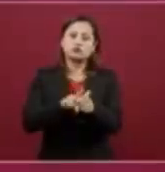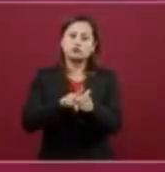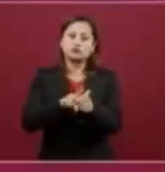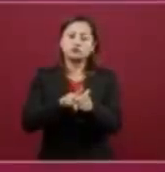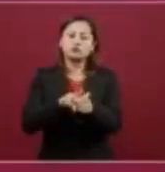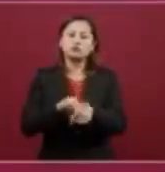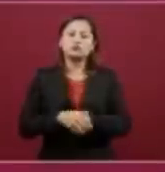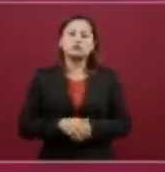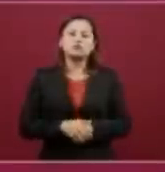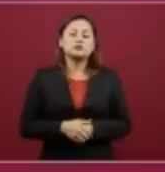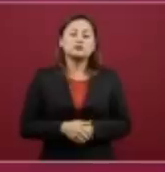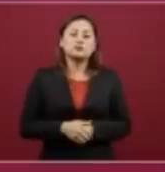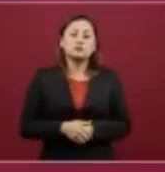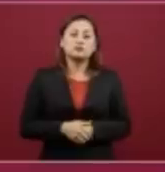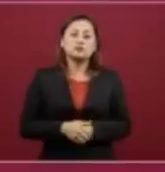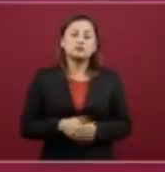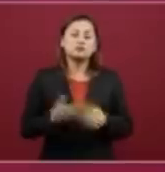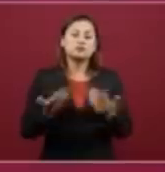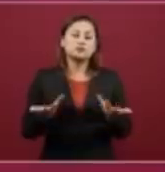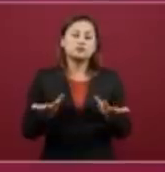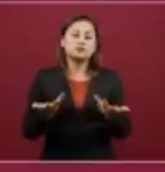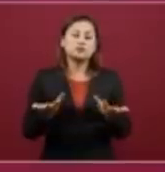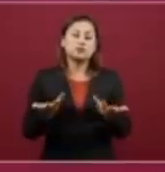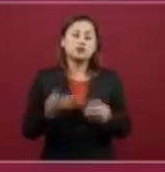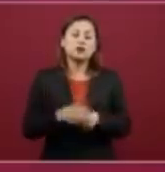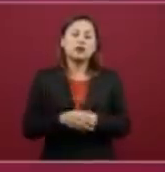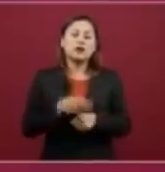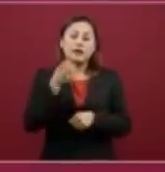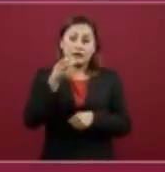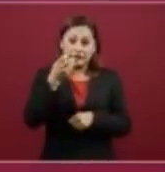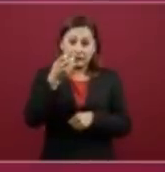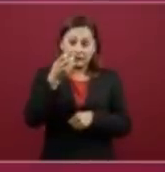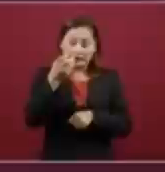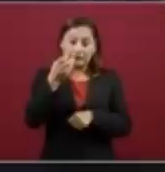En estos casos es en los que